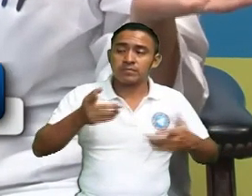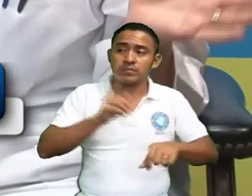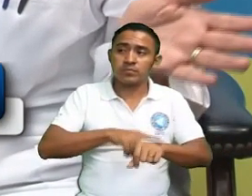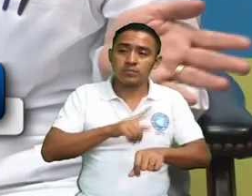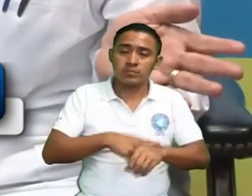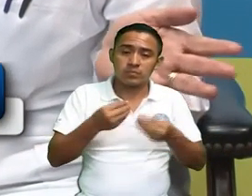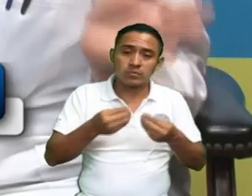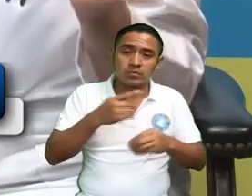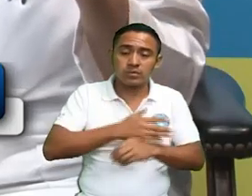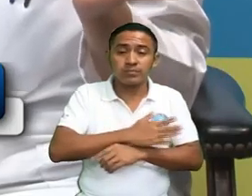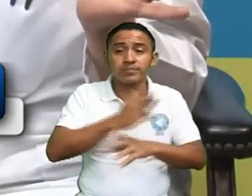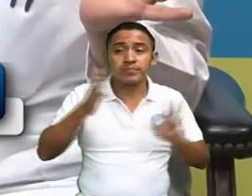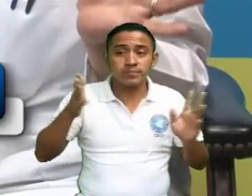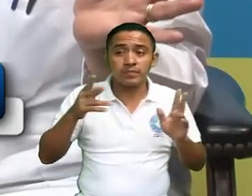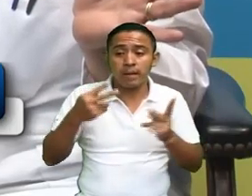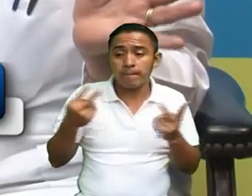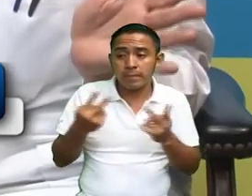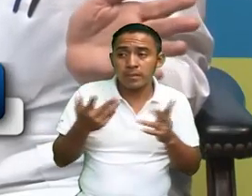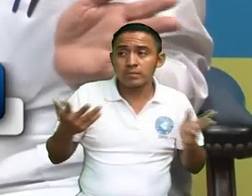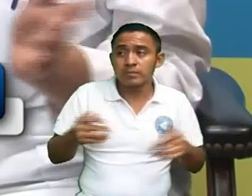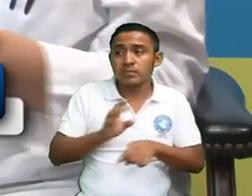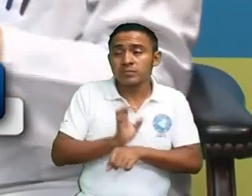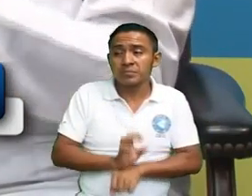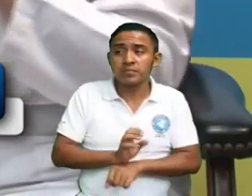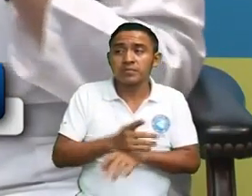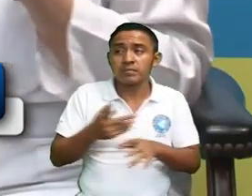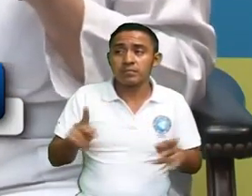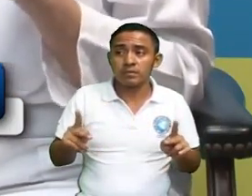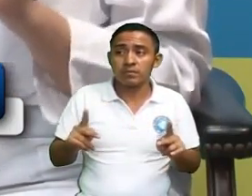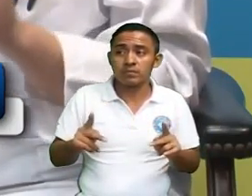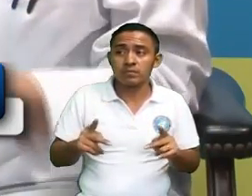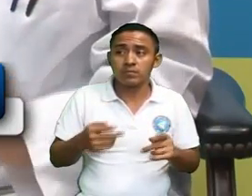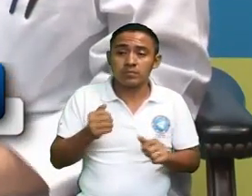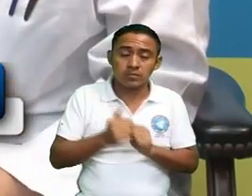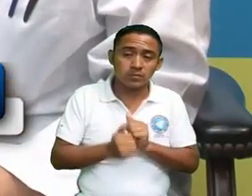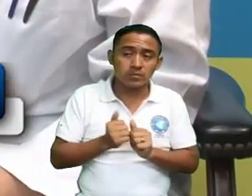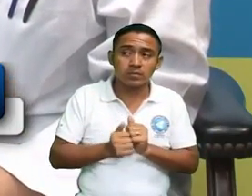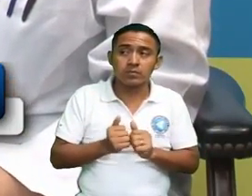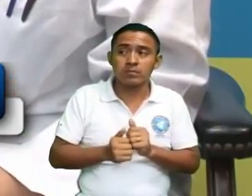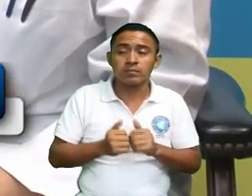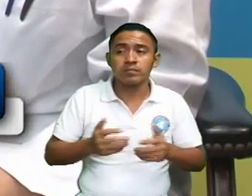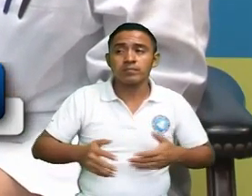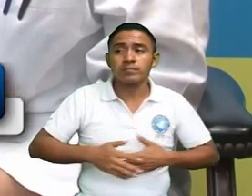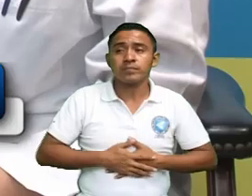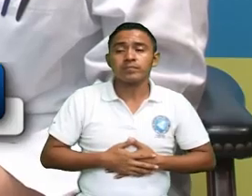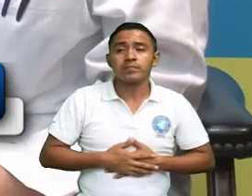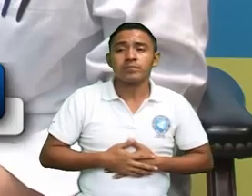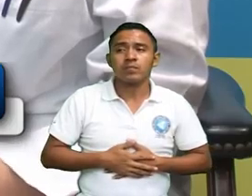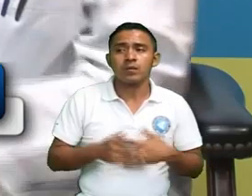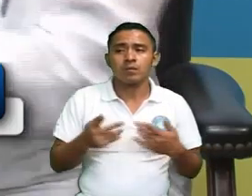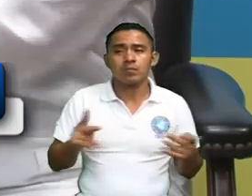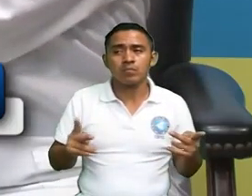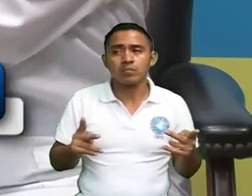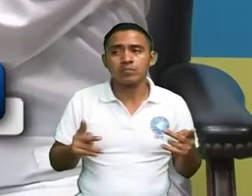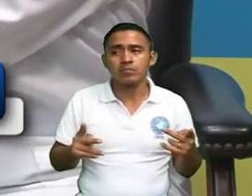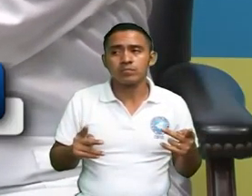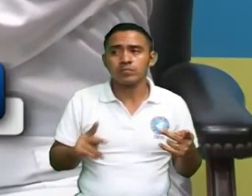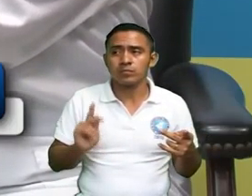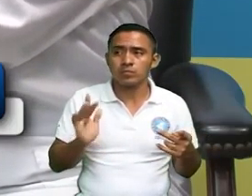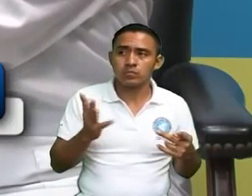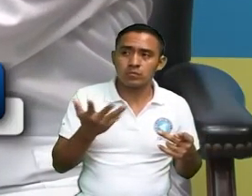demasiado tiempo y así viven, se acostumbran, pero lógicamente trae sus consecuencias, ¿verdad? Pero sí,